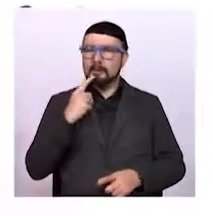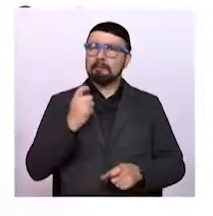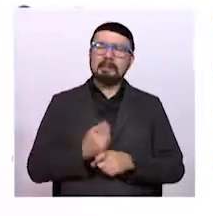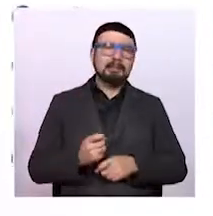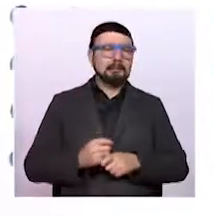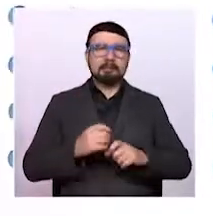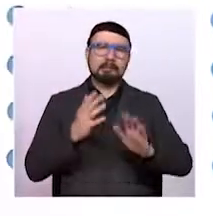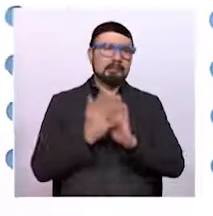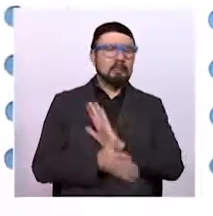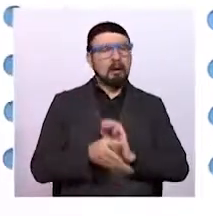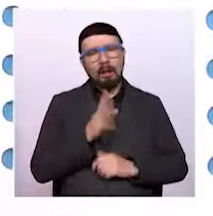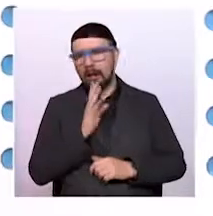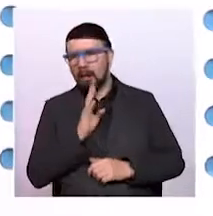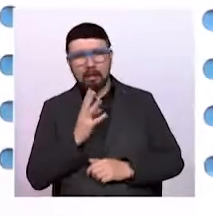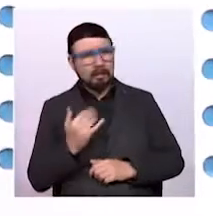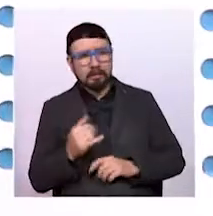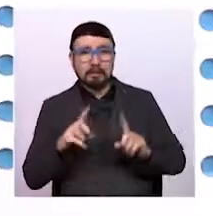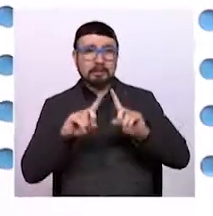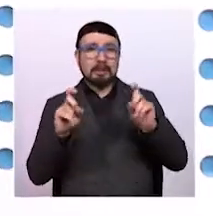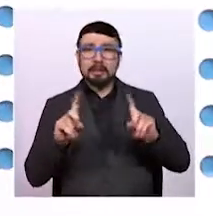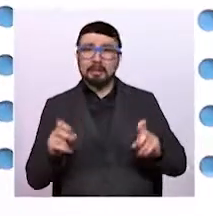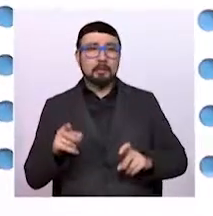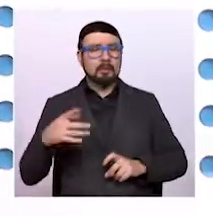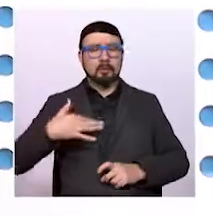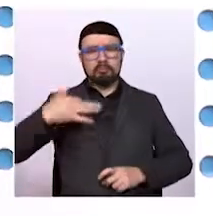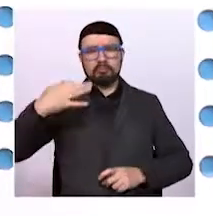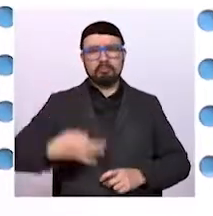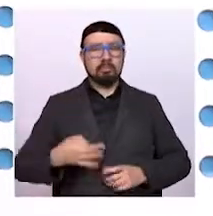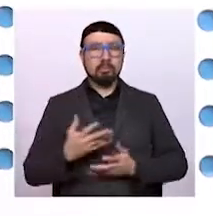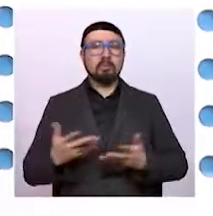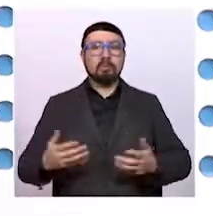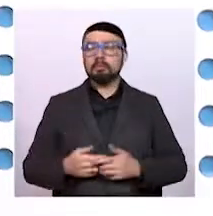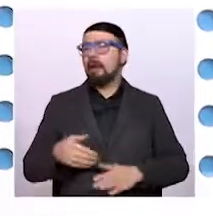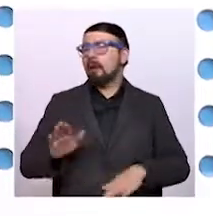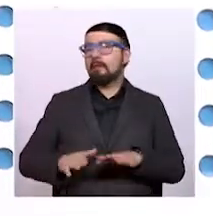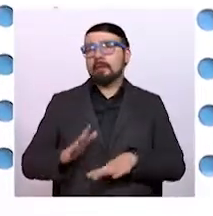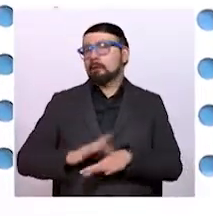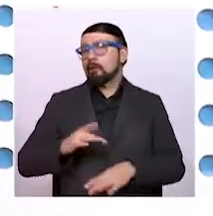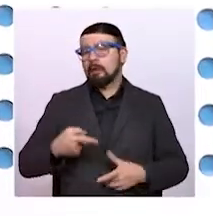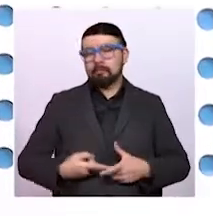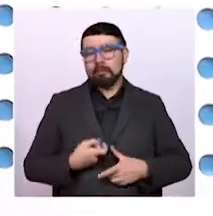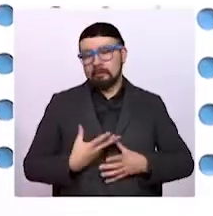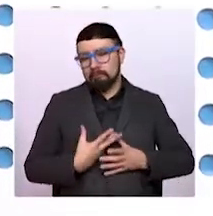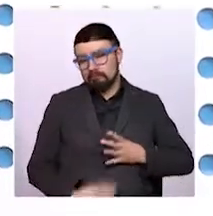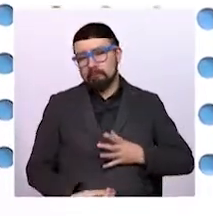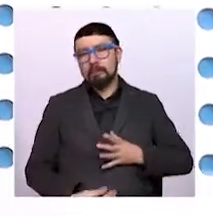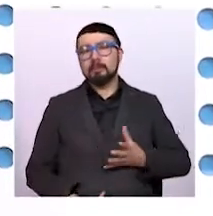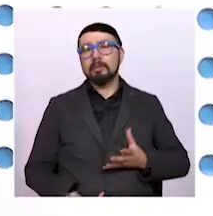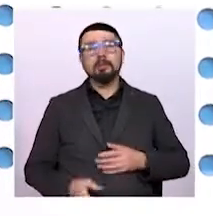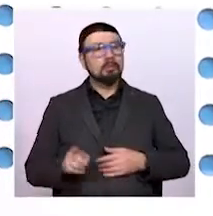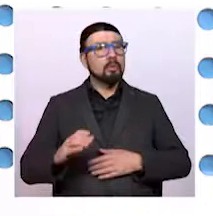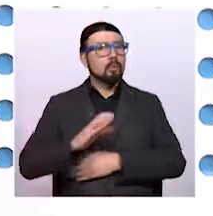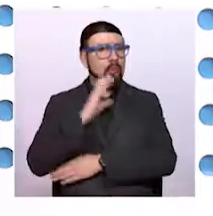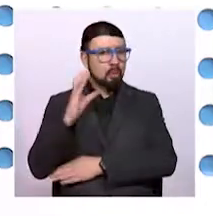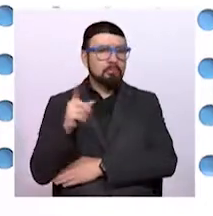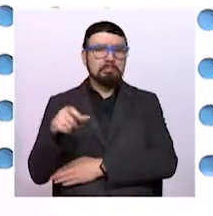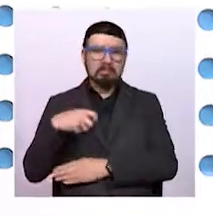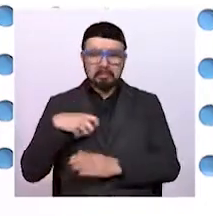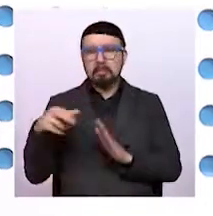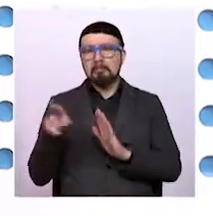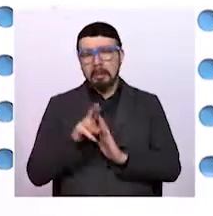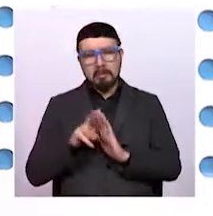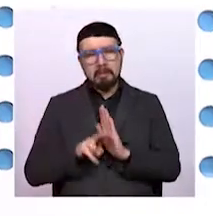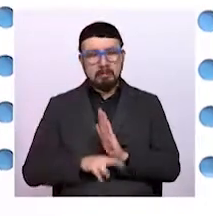por una cantidad de temas éticos y es la interrupción voluntaria del embarazo donde en colombia existen unas causales